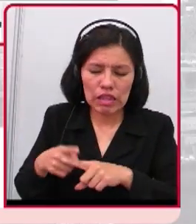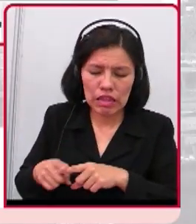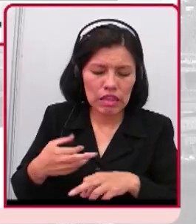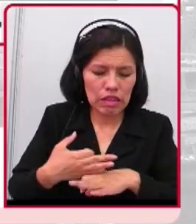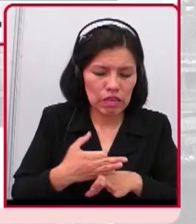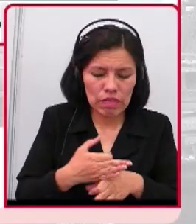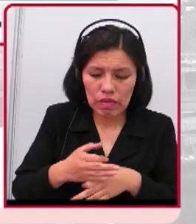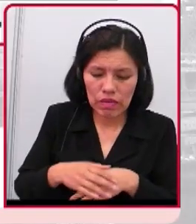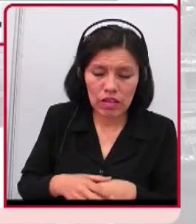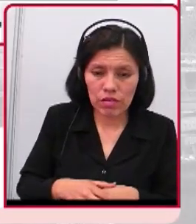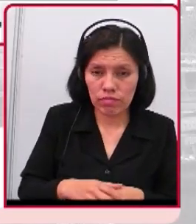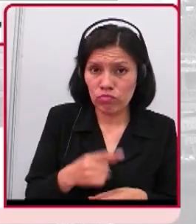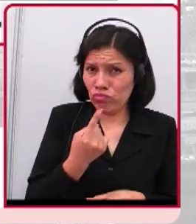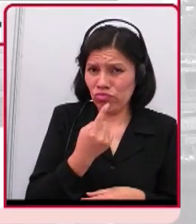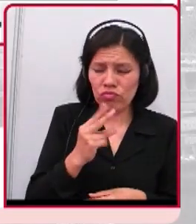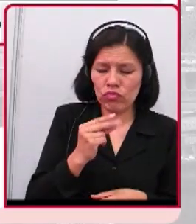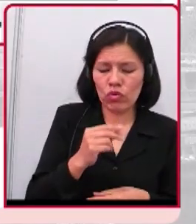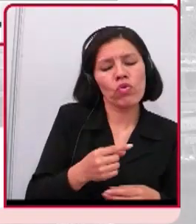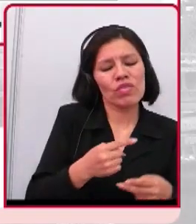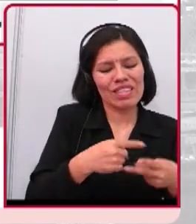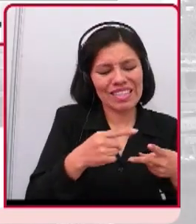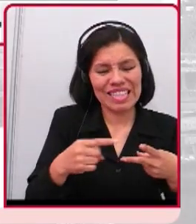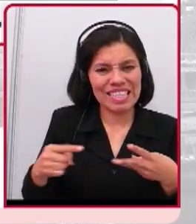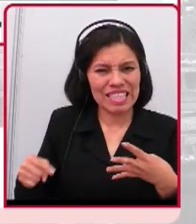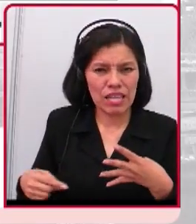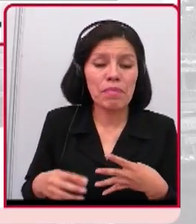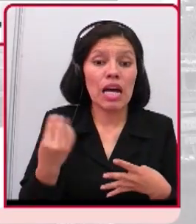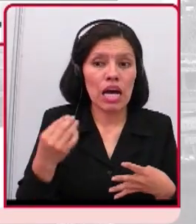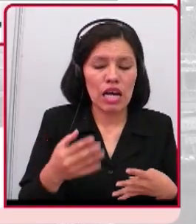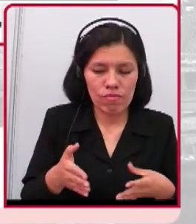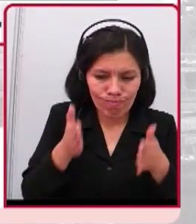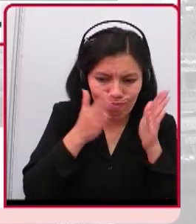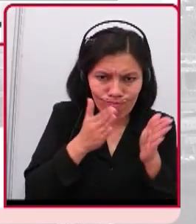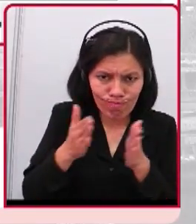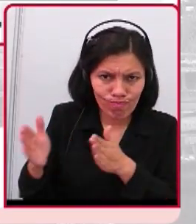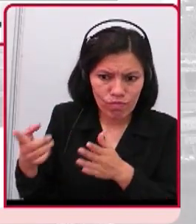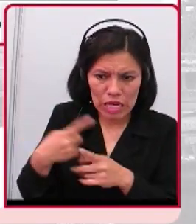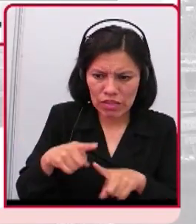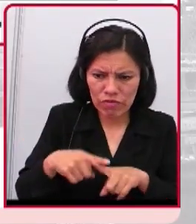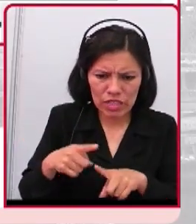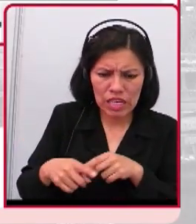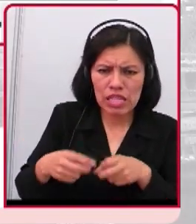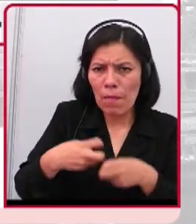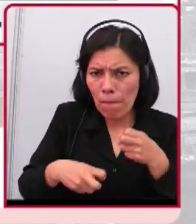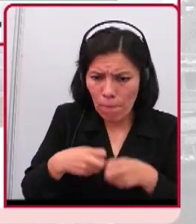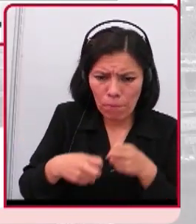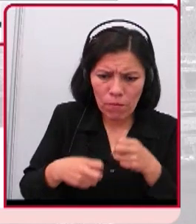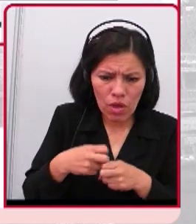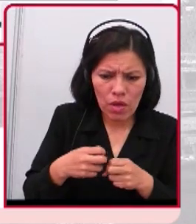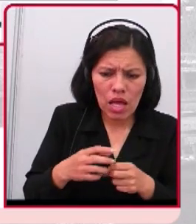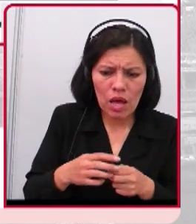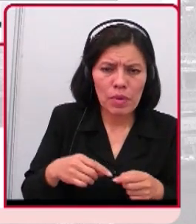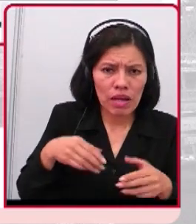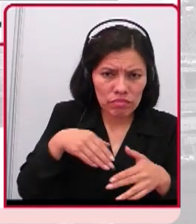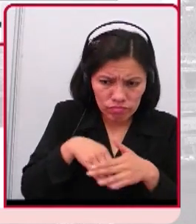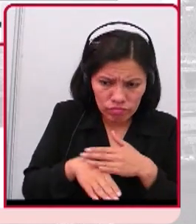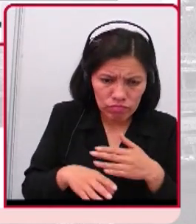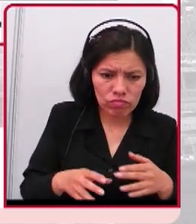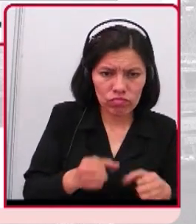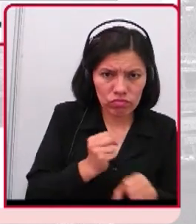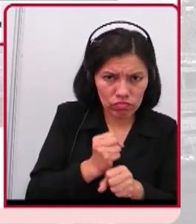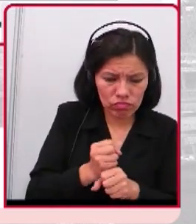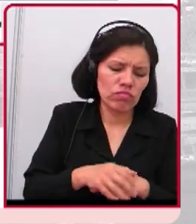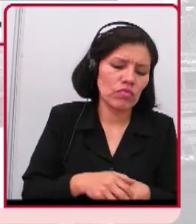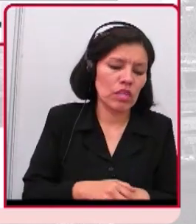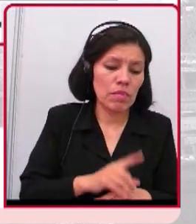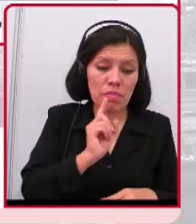una, para poder estar preparado para las diferentes etapas o condiciones que se generan durante las guardias. La primera es la